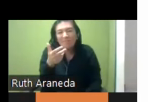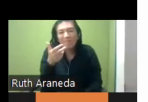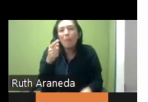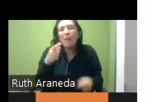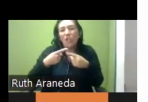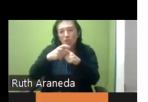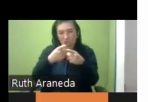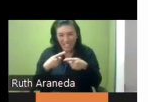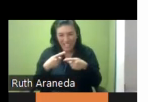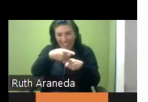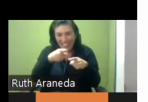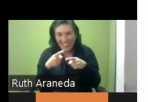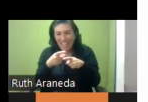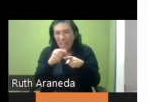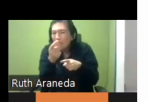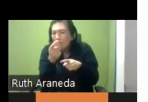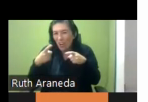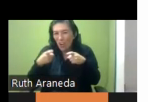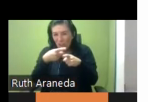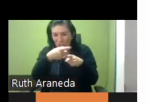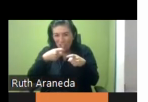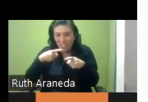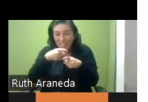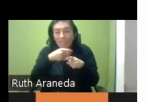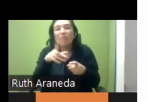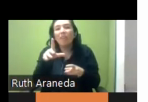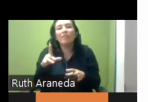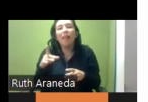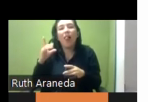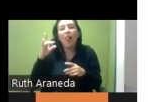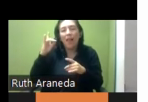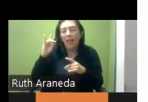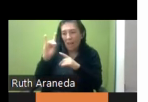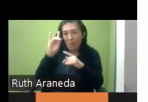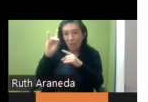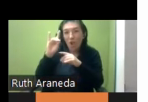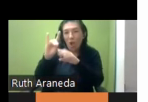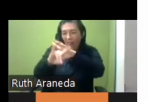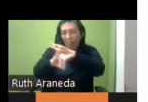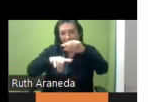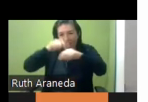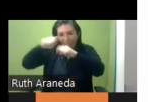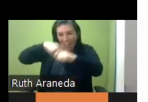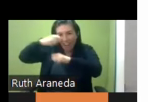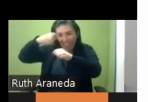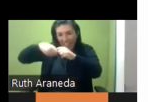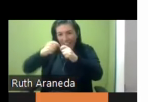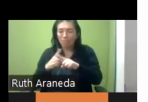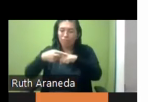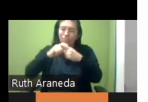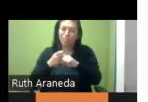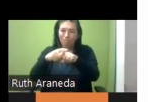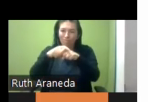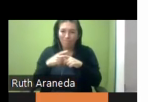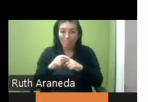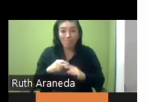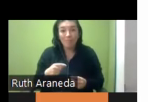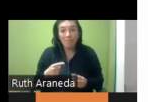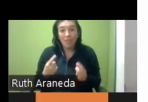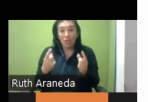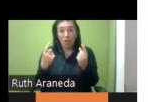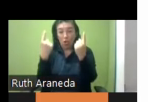crochet, con fibra de camélido. Es decir, hay dos poblaciones muy